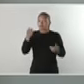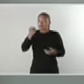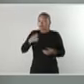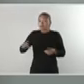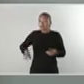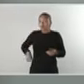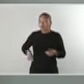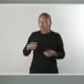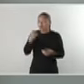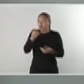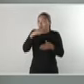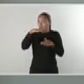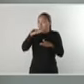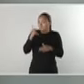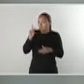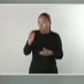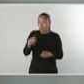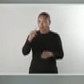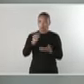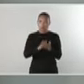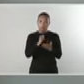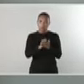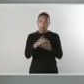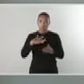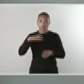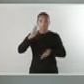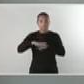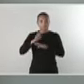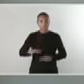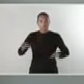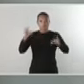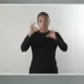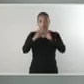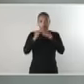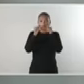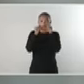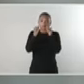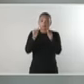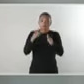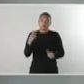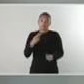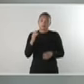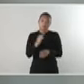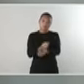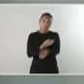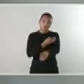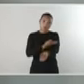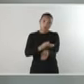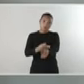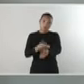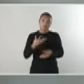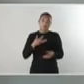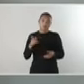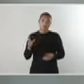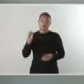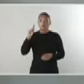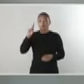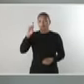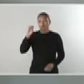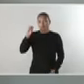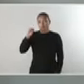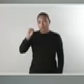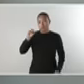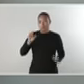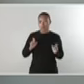tamaulipecos mi prioridad será atender las necesidades de las familias y mi compromiso con la seguridad